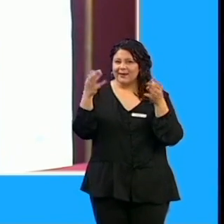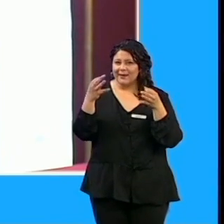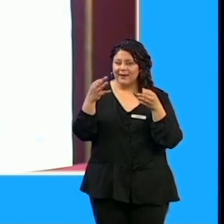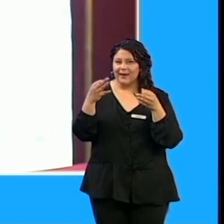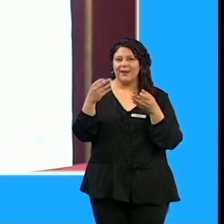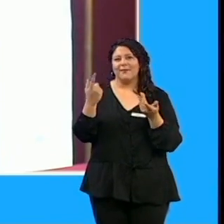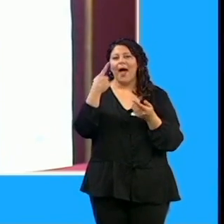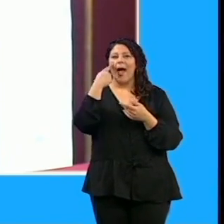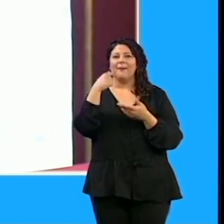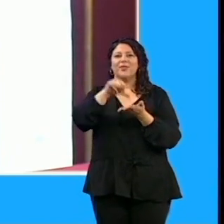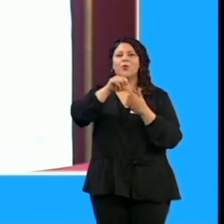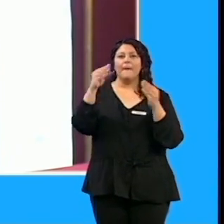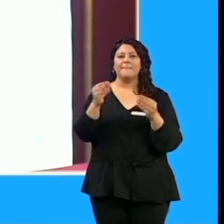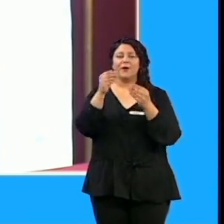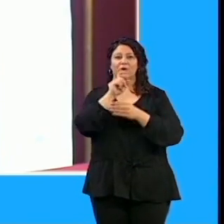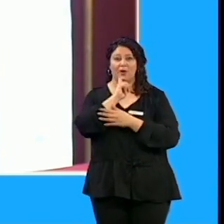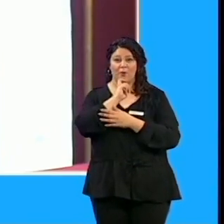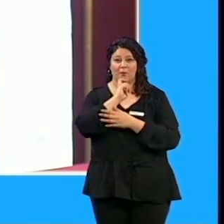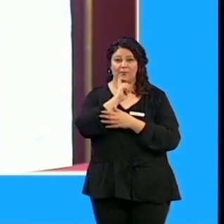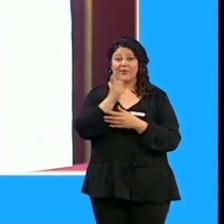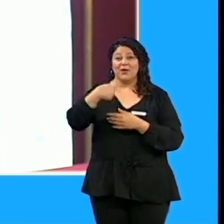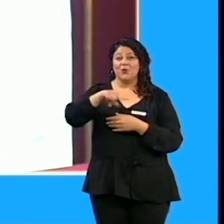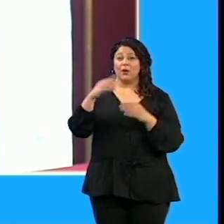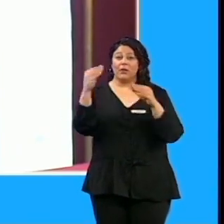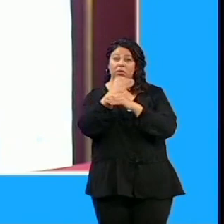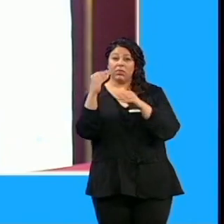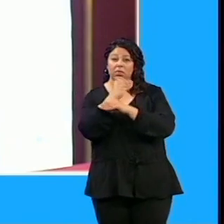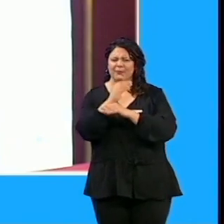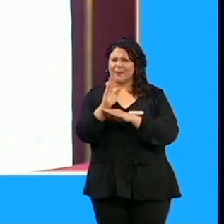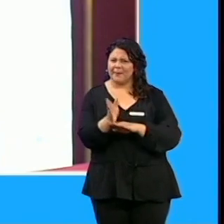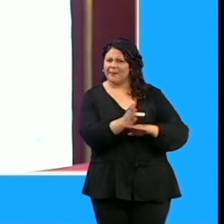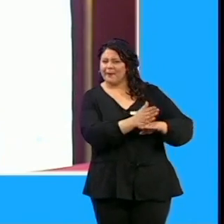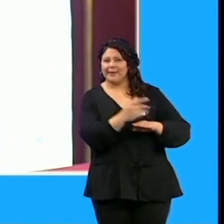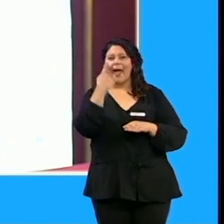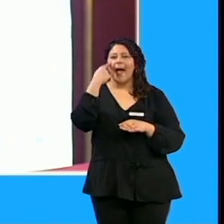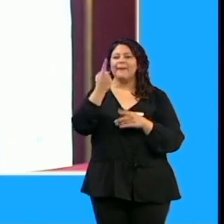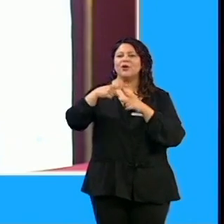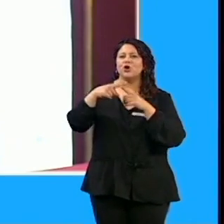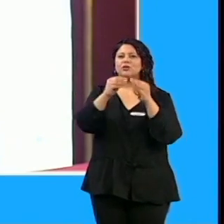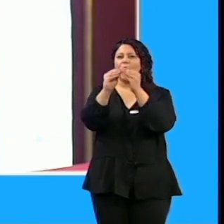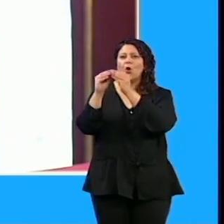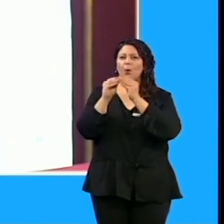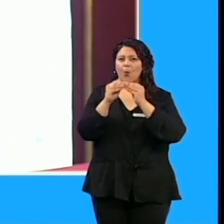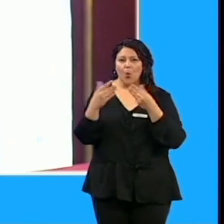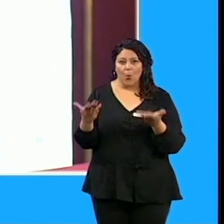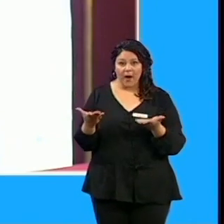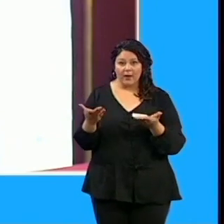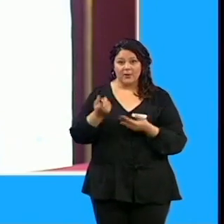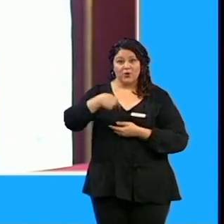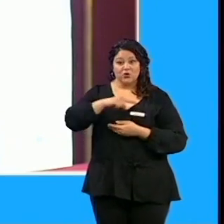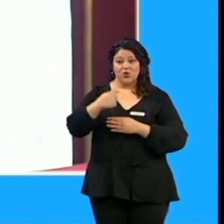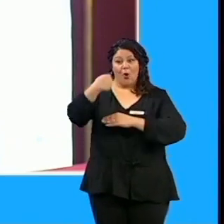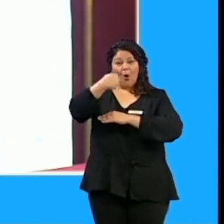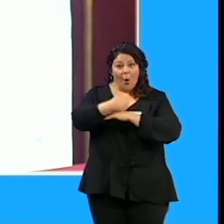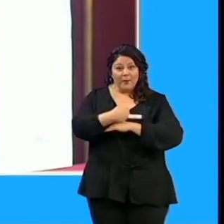la mejora de la ciudad. Es momento de aparcar nuestras diferencias y pongamos en común lo que nos unifica. Tenemos la obligación, la